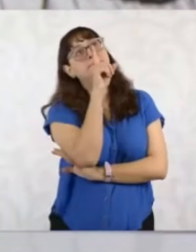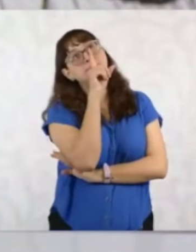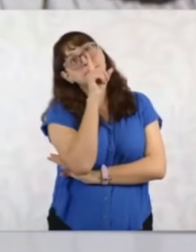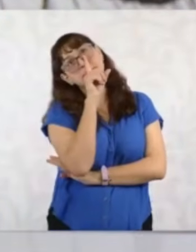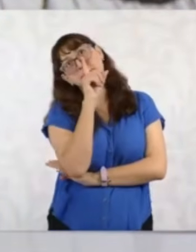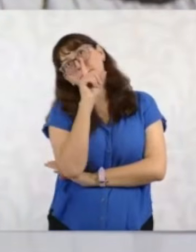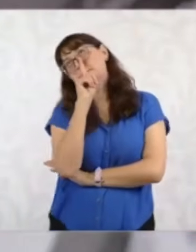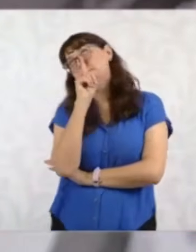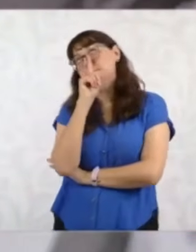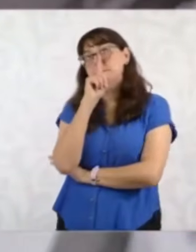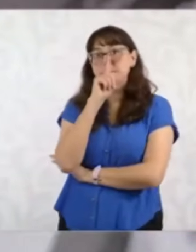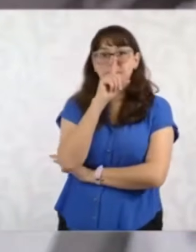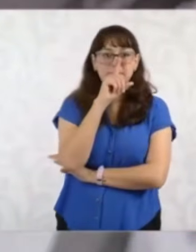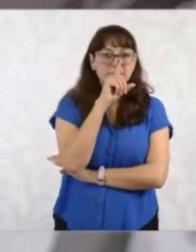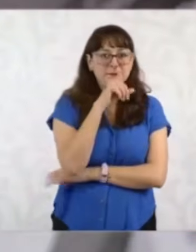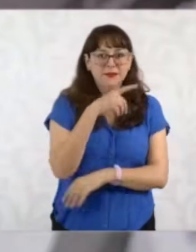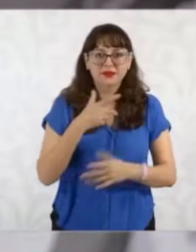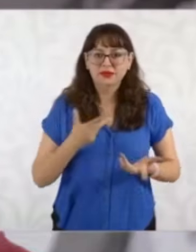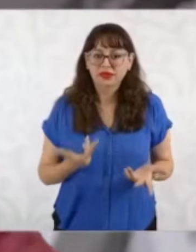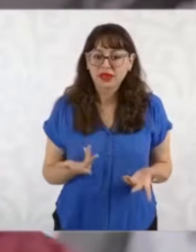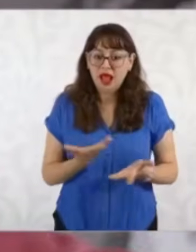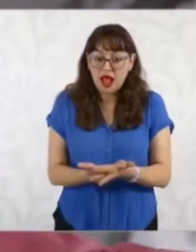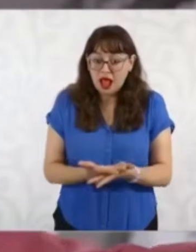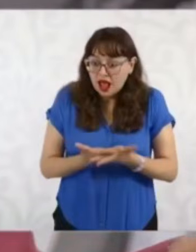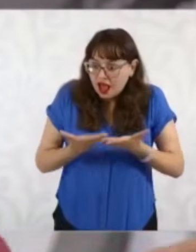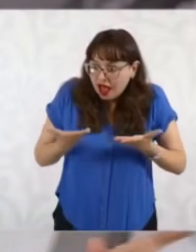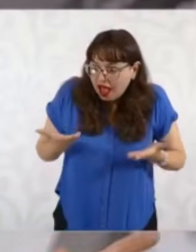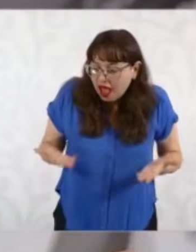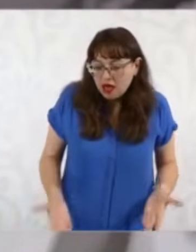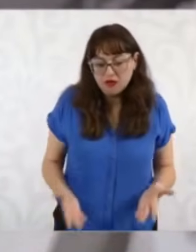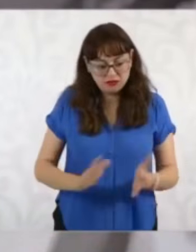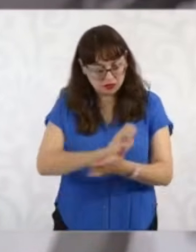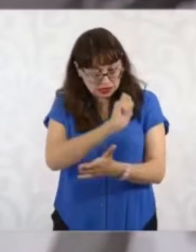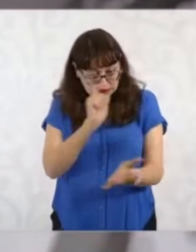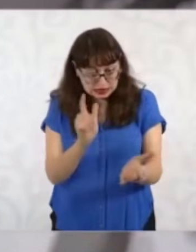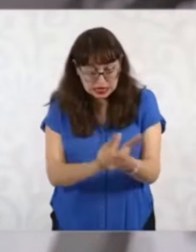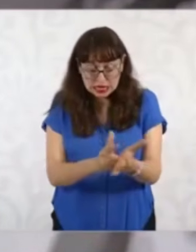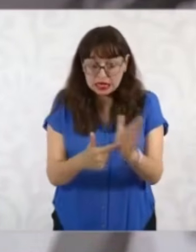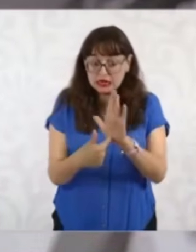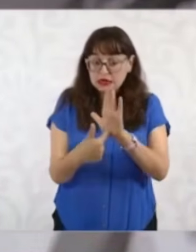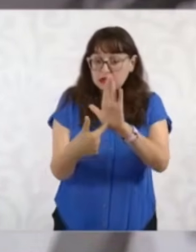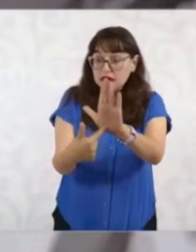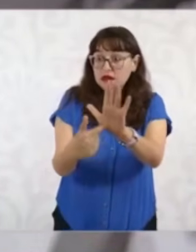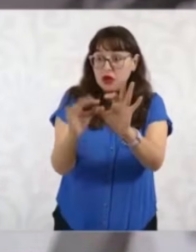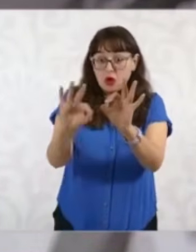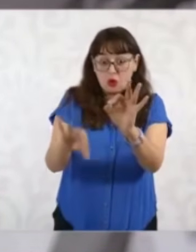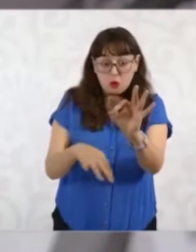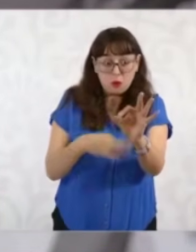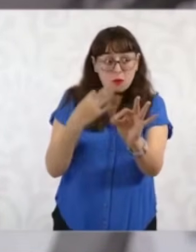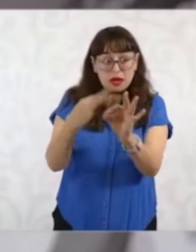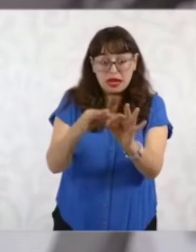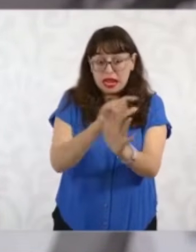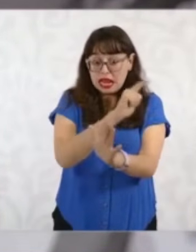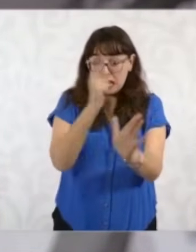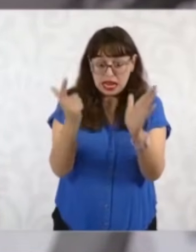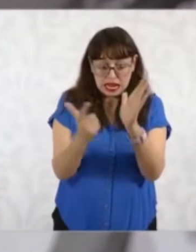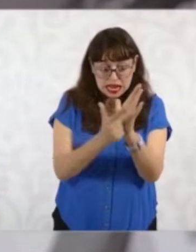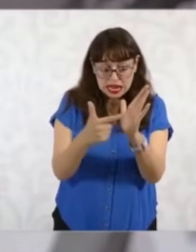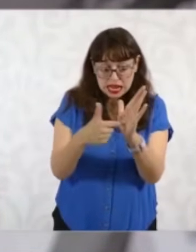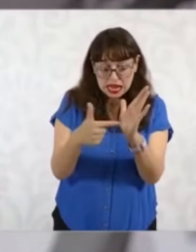censurar de una ley que se discutió y estuvieron de acuerdo.